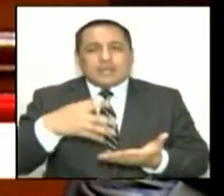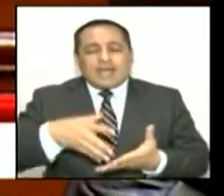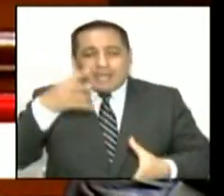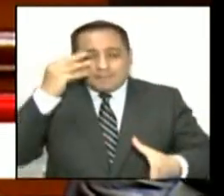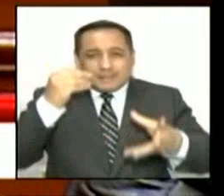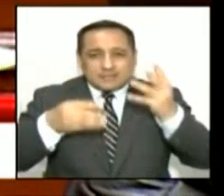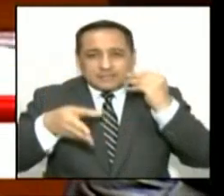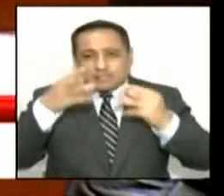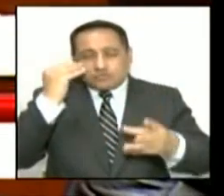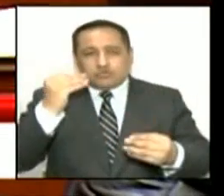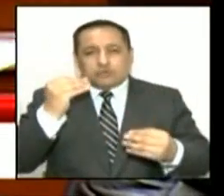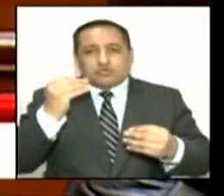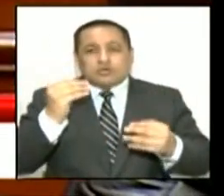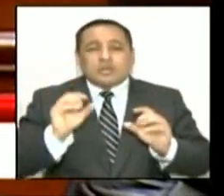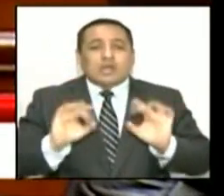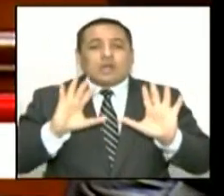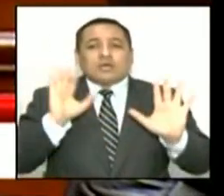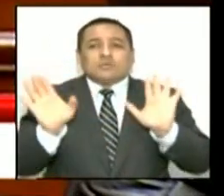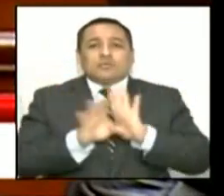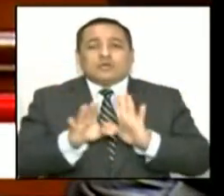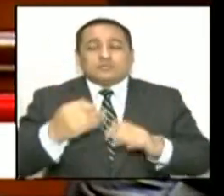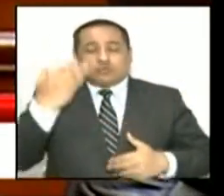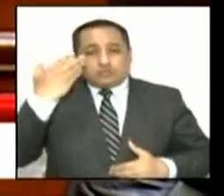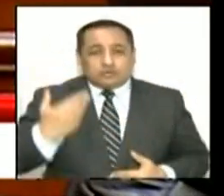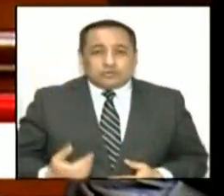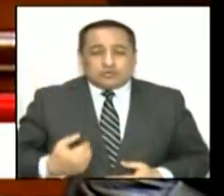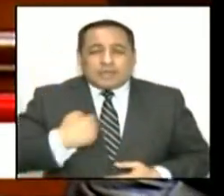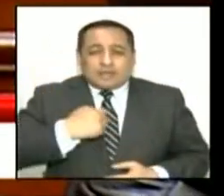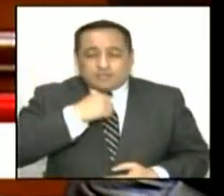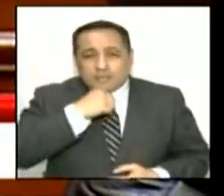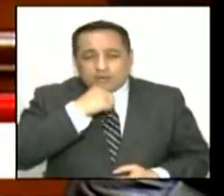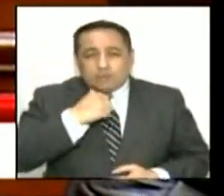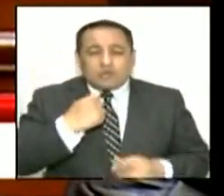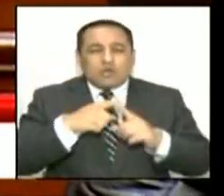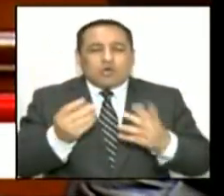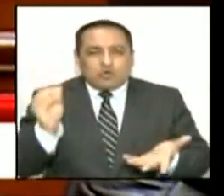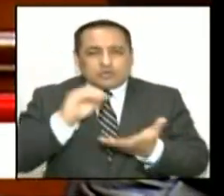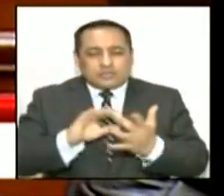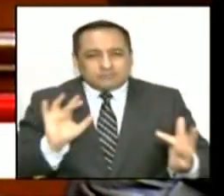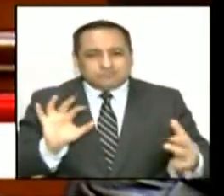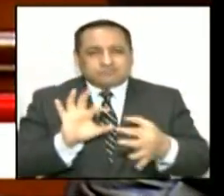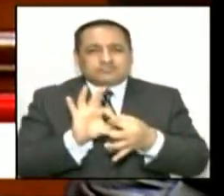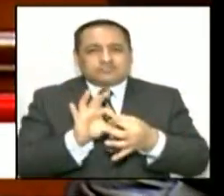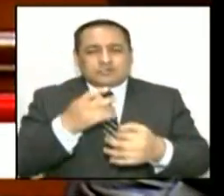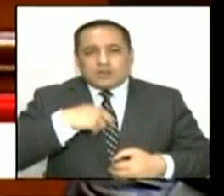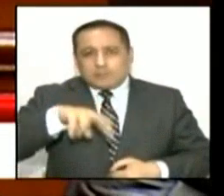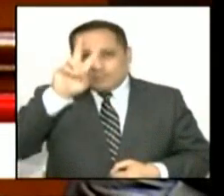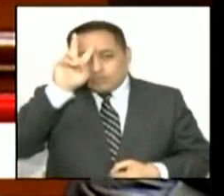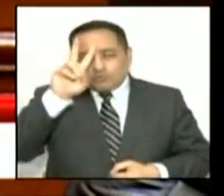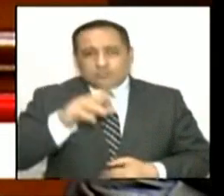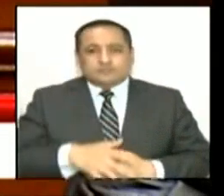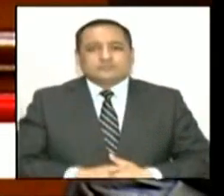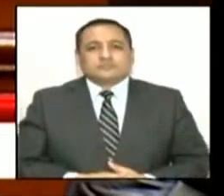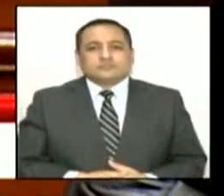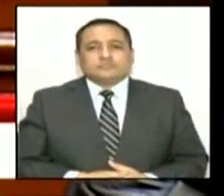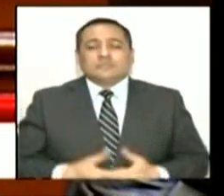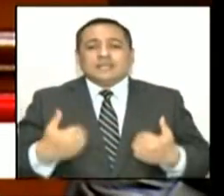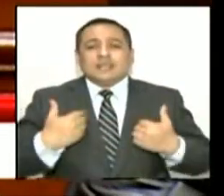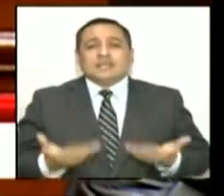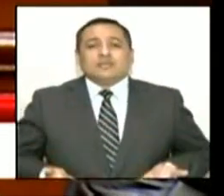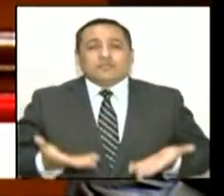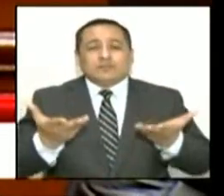aprendiendo, aunque no sea a una tierna edad, a reconectarme de nuevo con mi país. ¿Qué